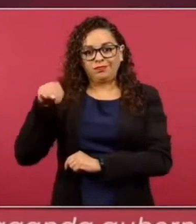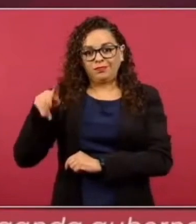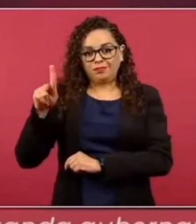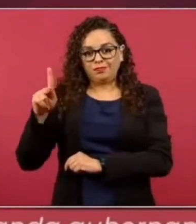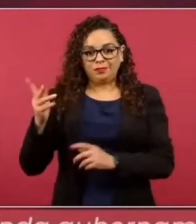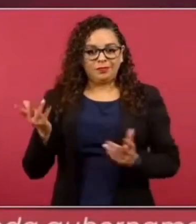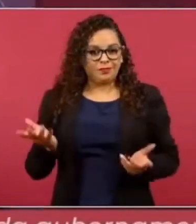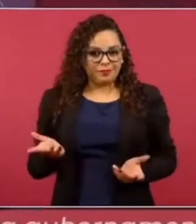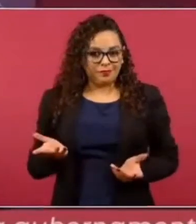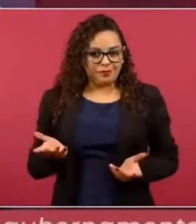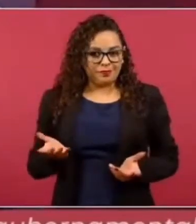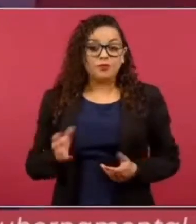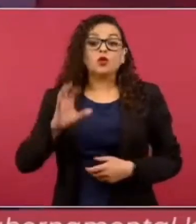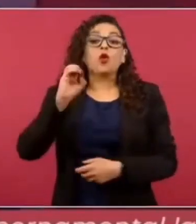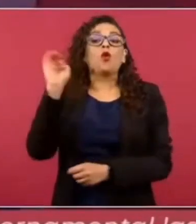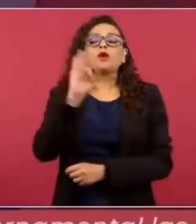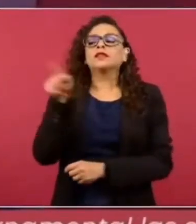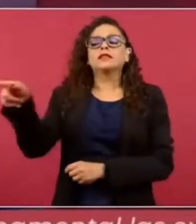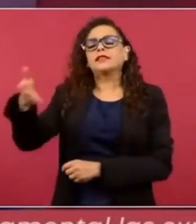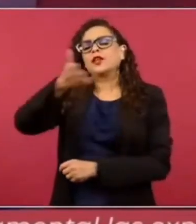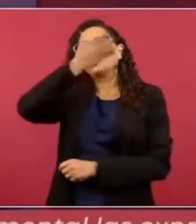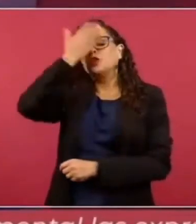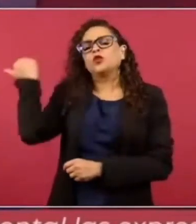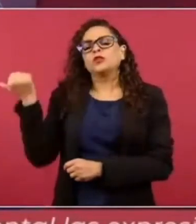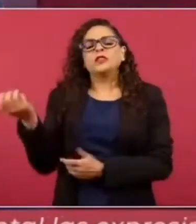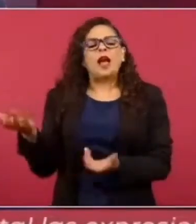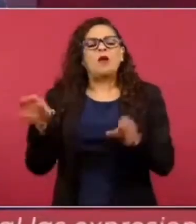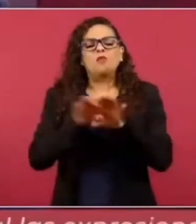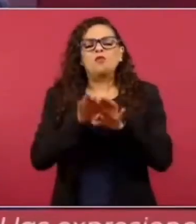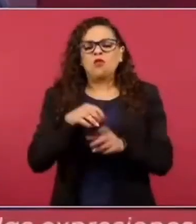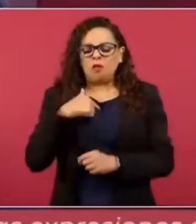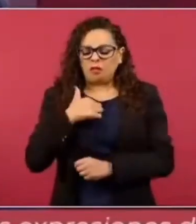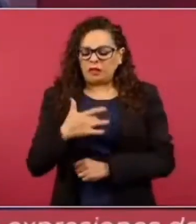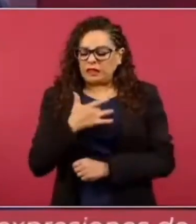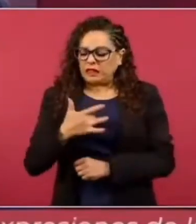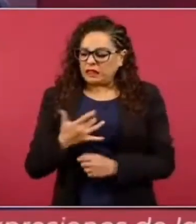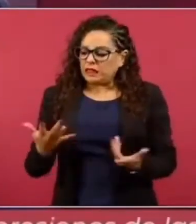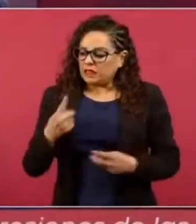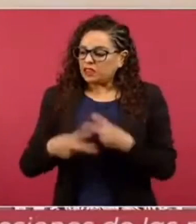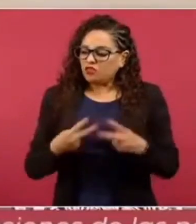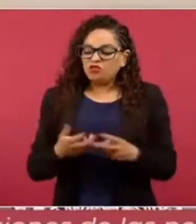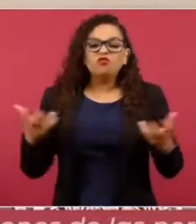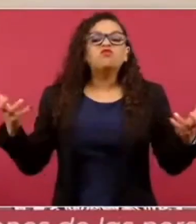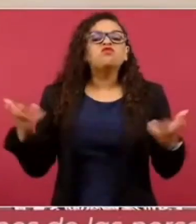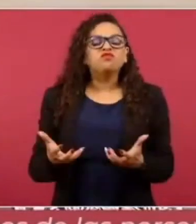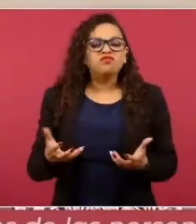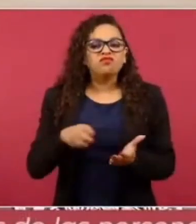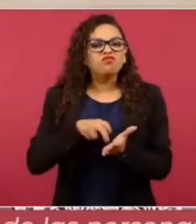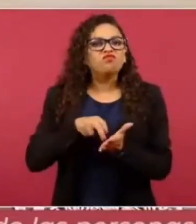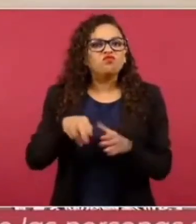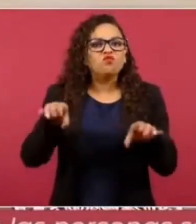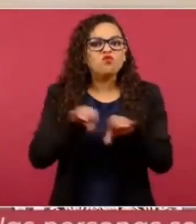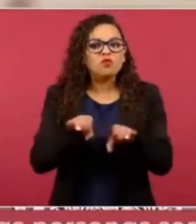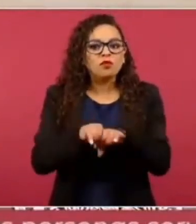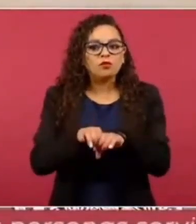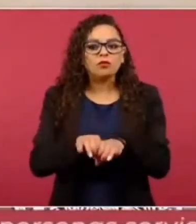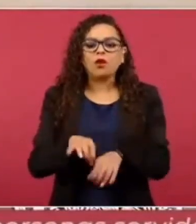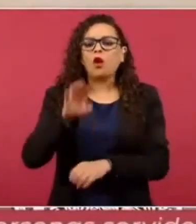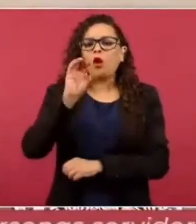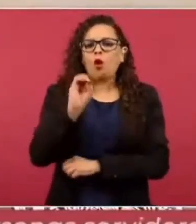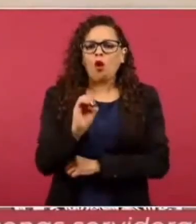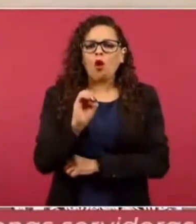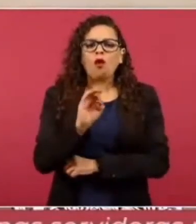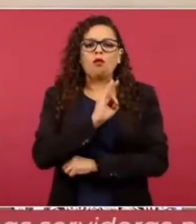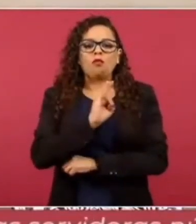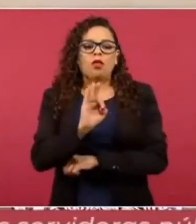O no sabían, ¿no?, qué reacción. O que eso les iba a dar votos a unos o a otros,